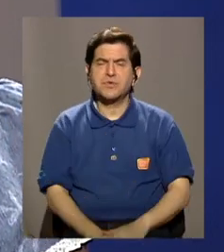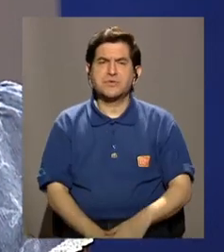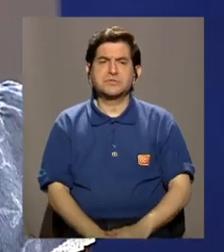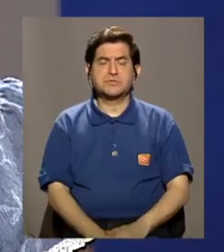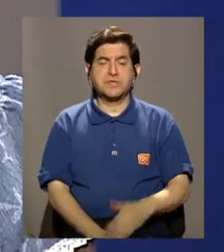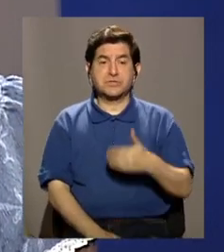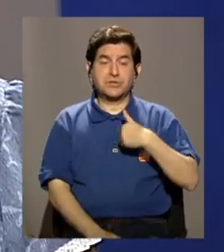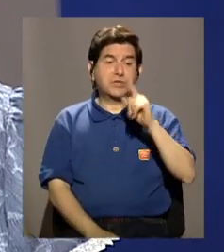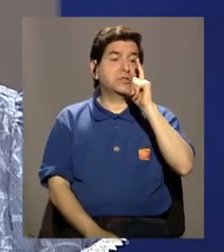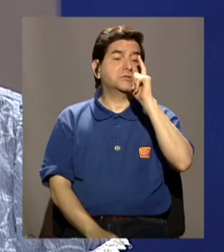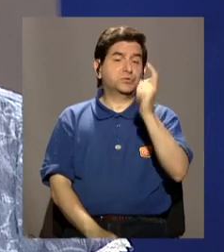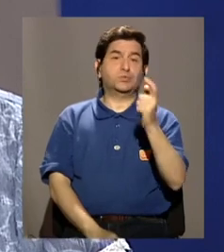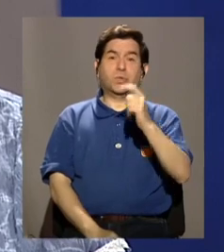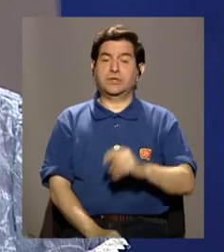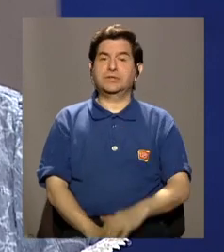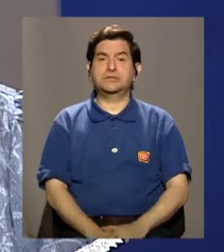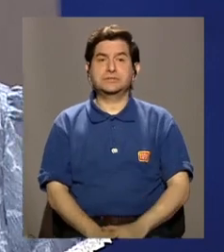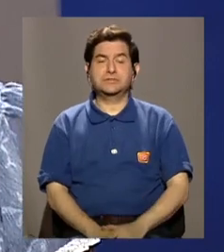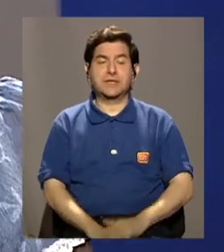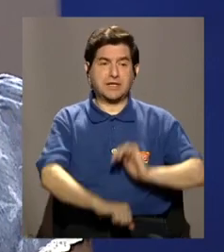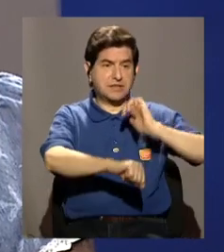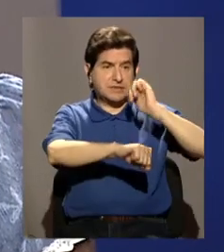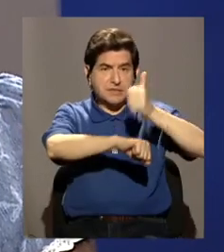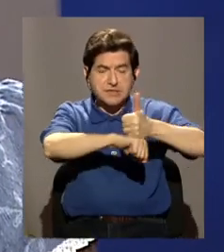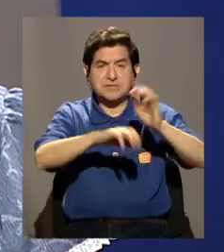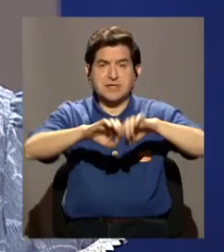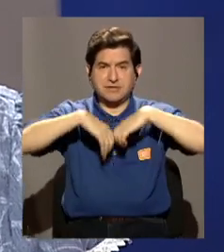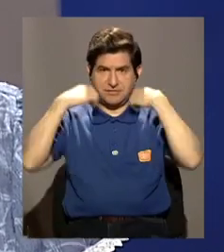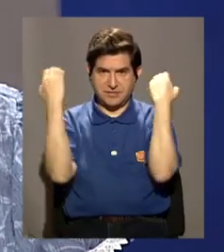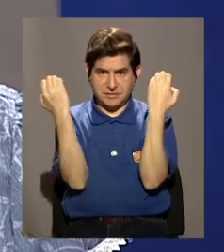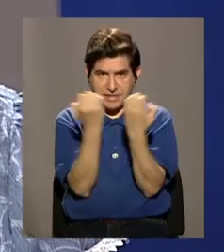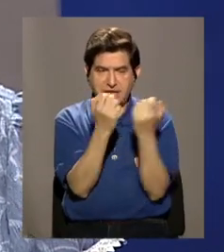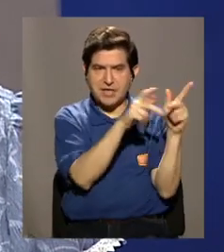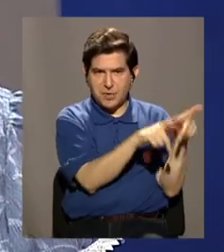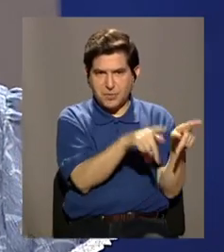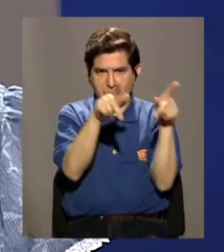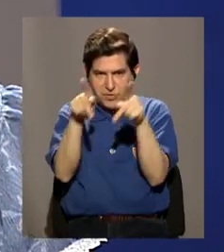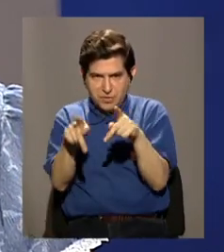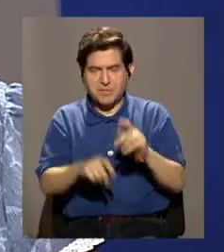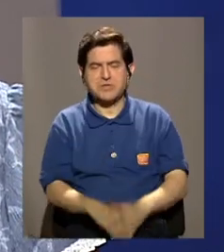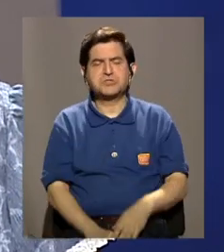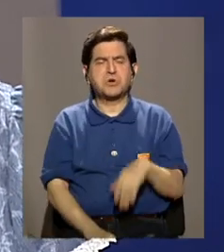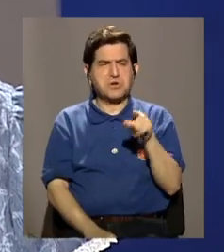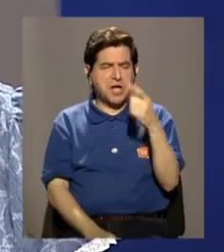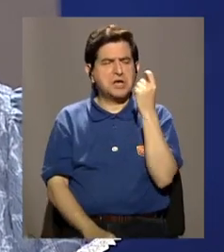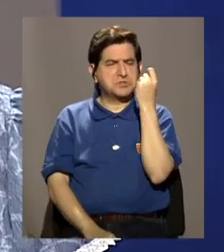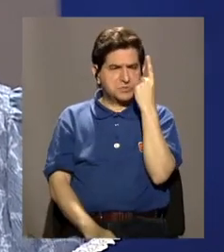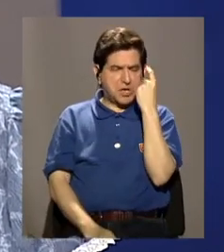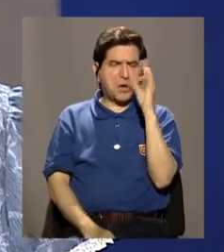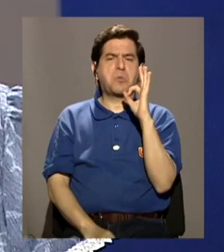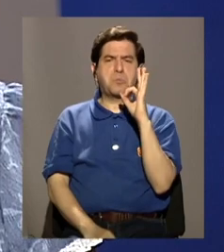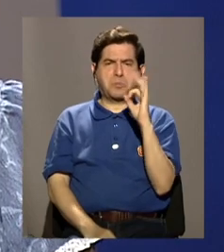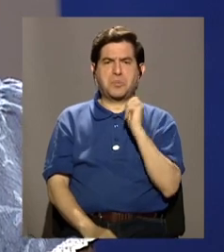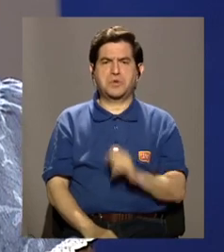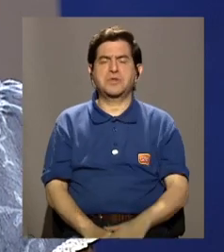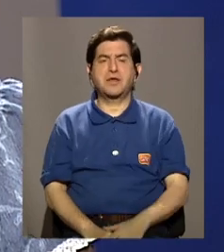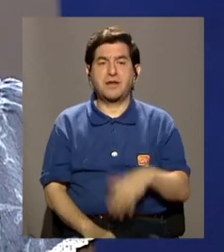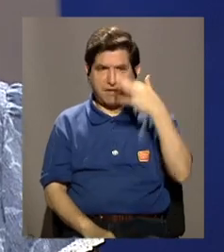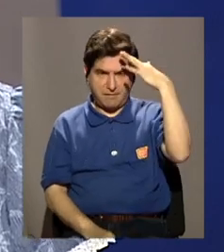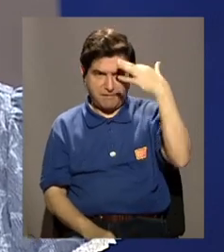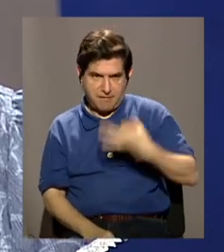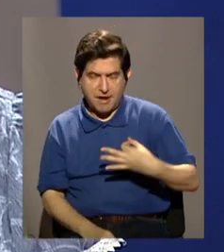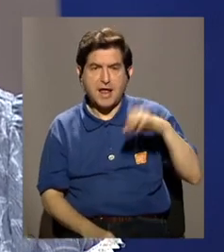tenido esa gran suerte de conformar un equipo de personas comprensivas de personas